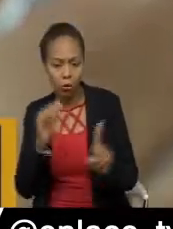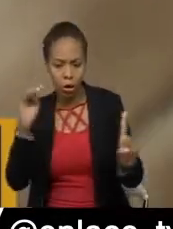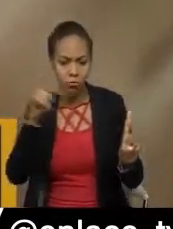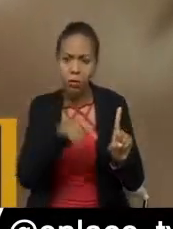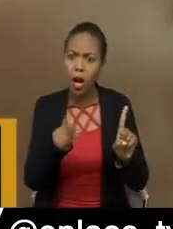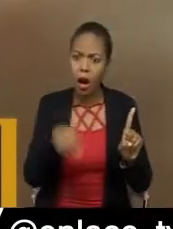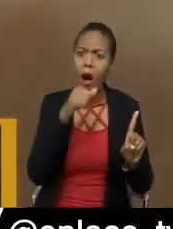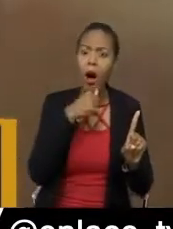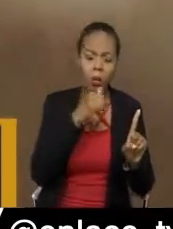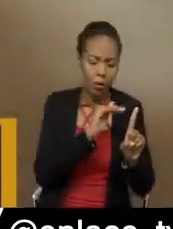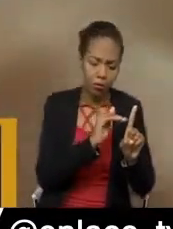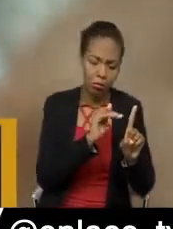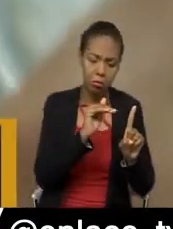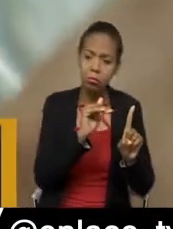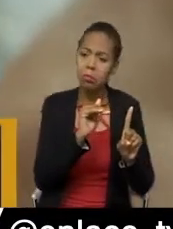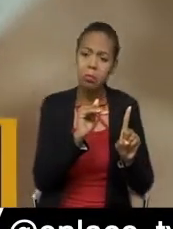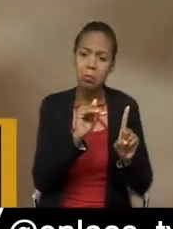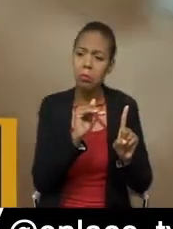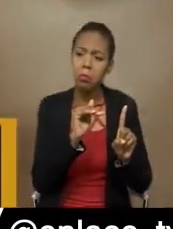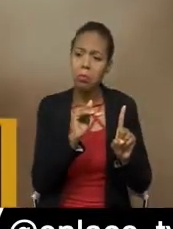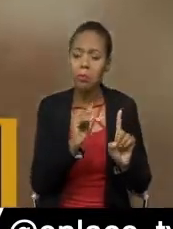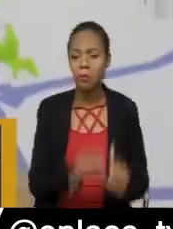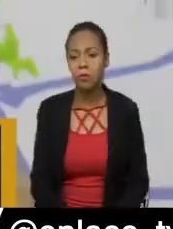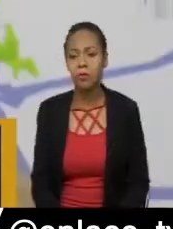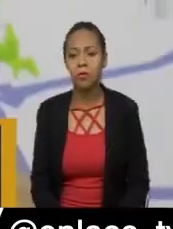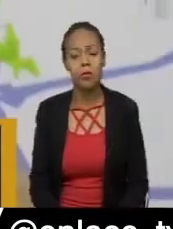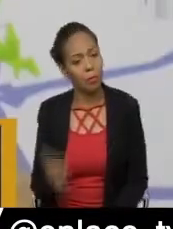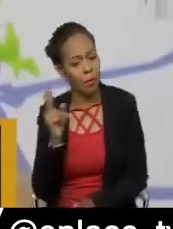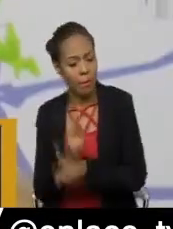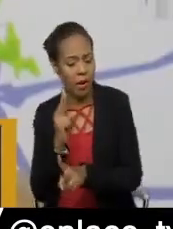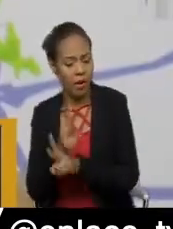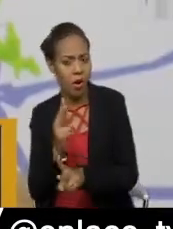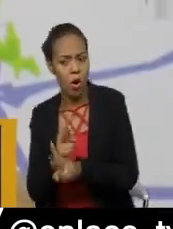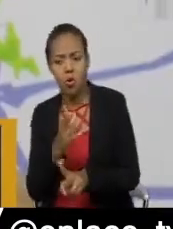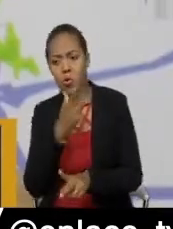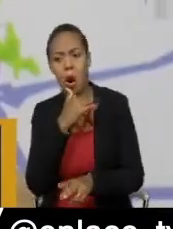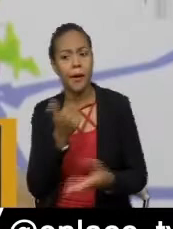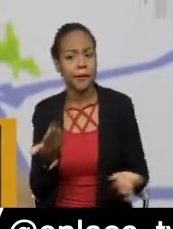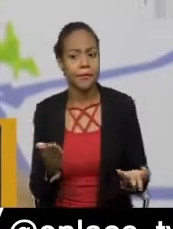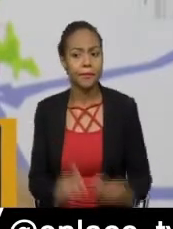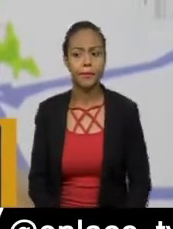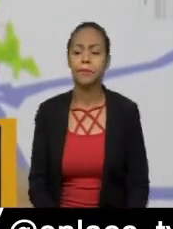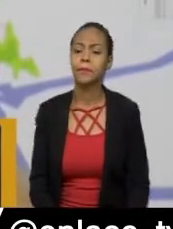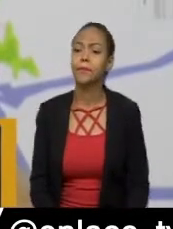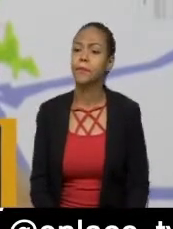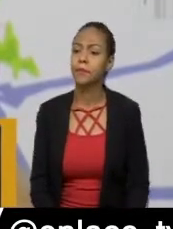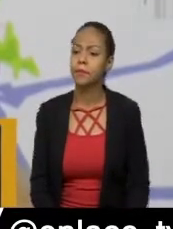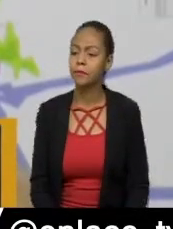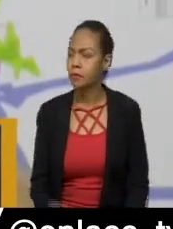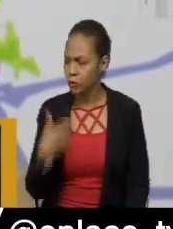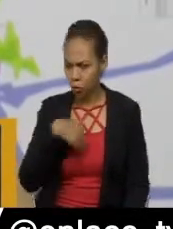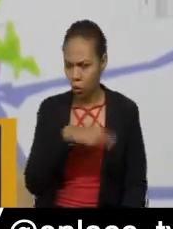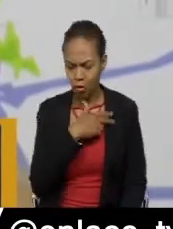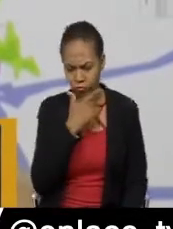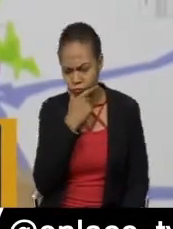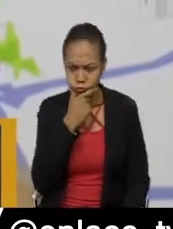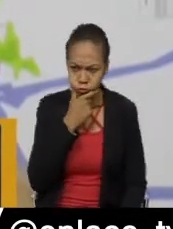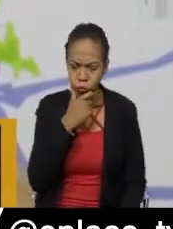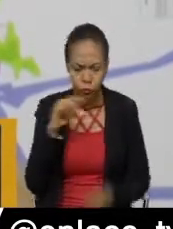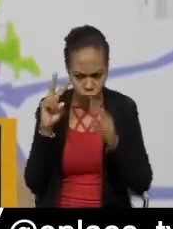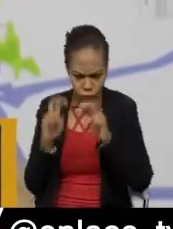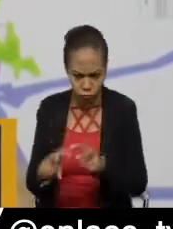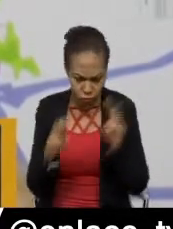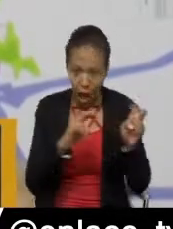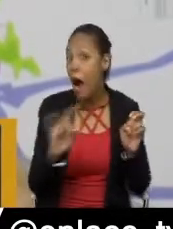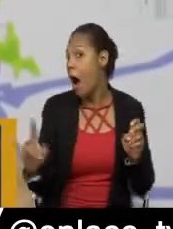no representan riesgo alguno para los humanos. Revisando unos aspectos de un tipo de muestras para confirmar si existiría